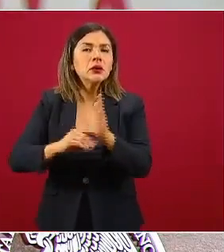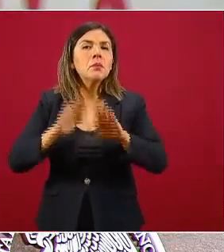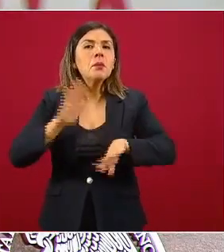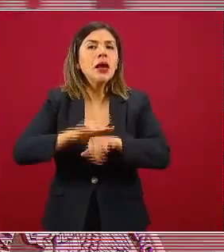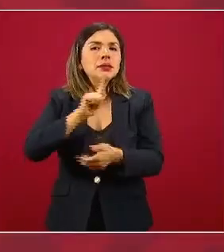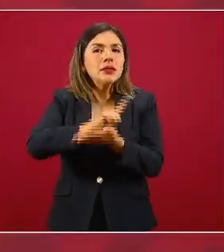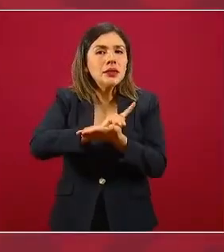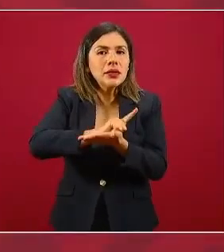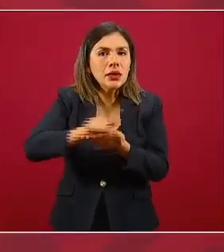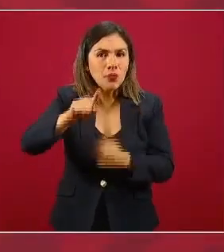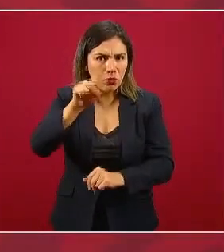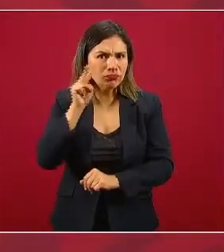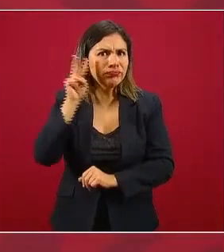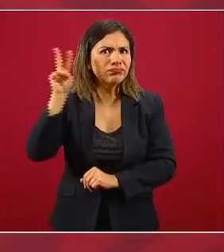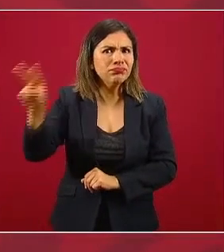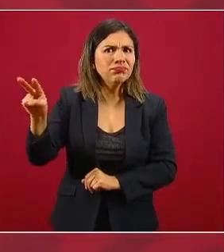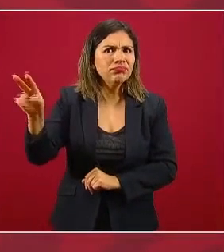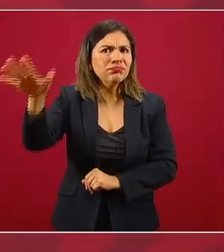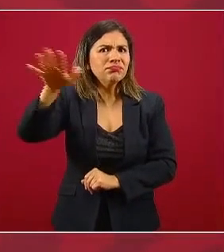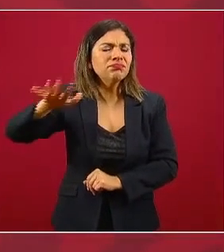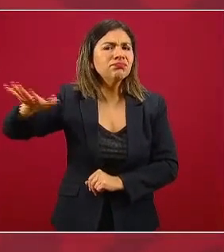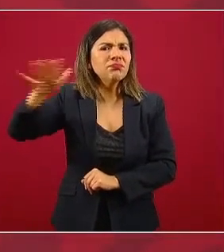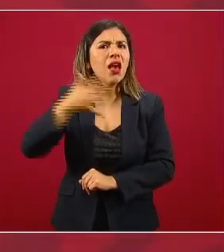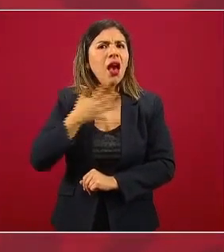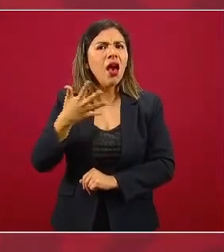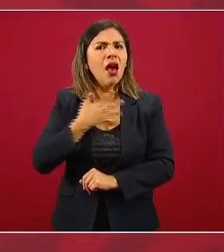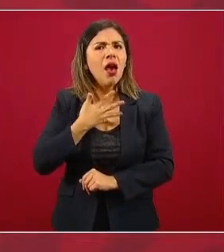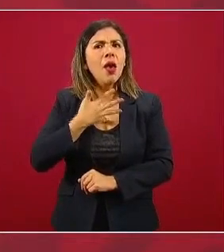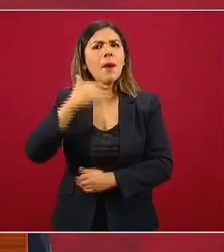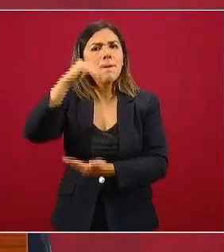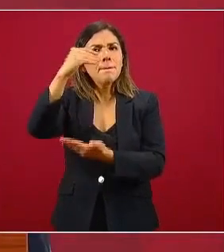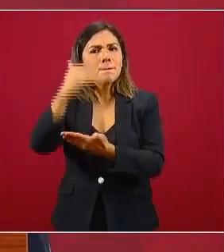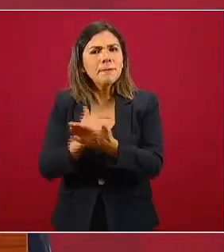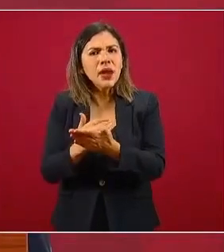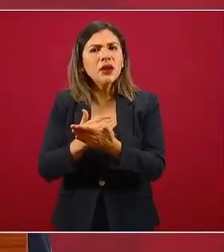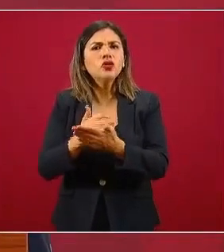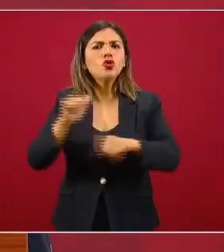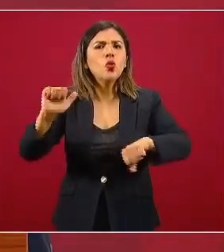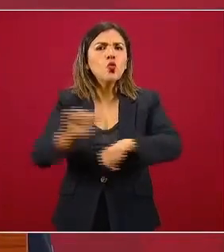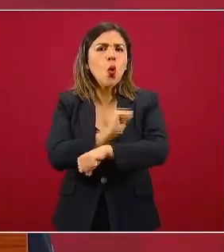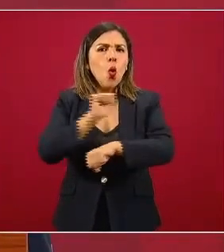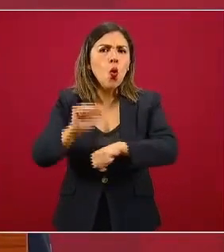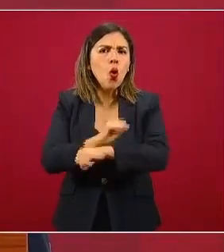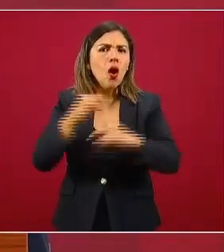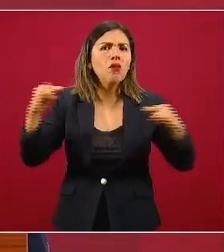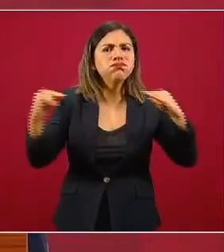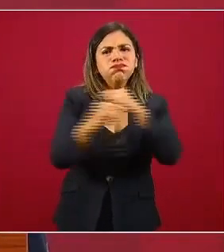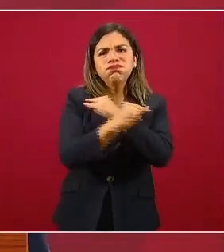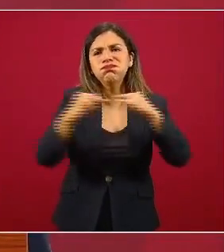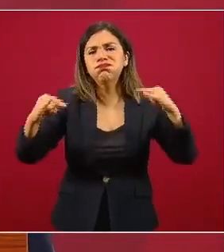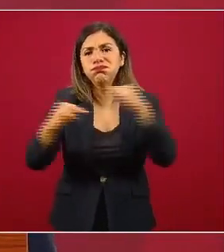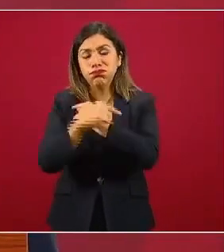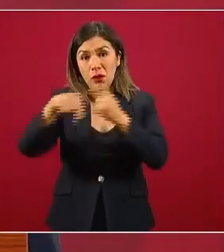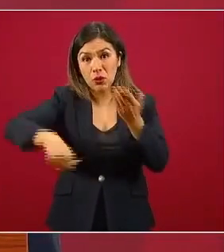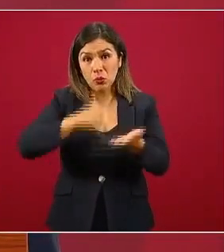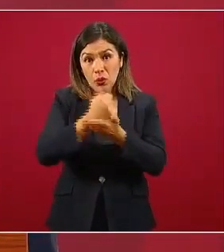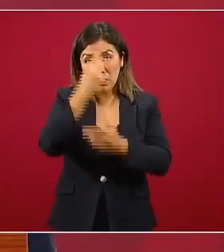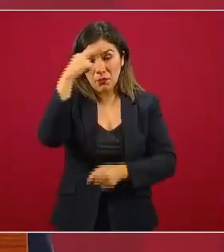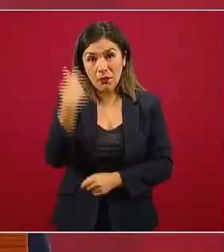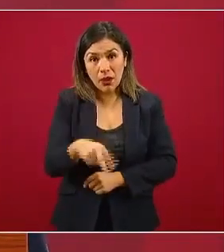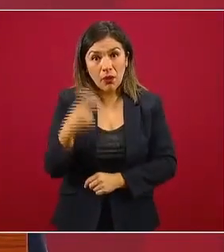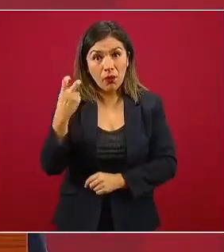ven cómo ha disminuido la circulación de vehículos en la Ciudad de México y es